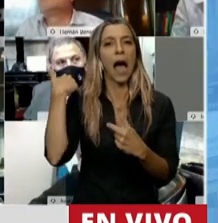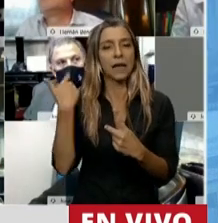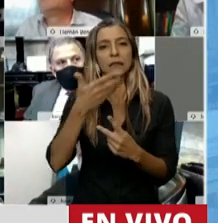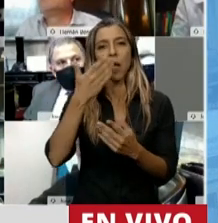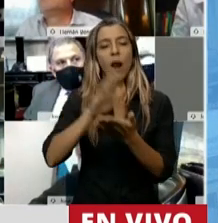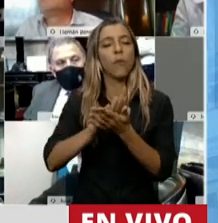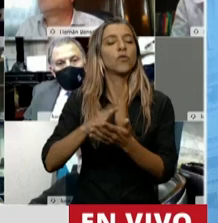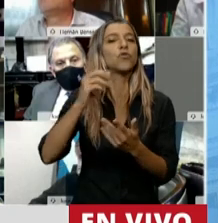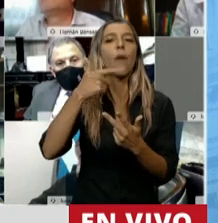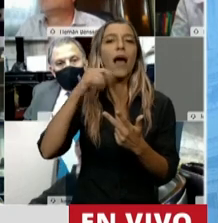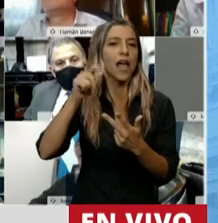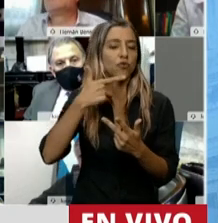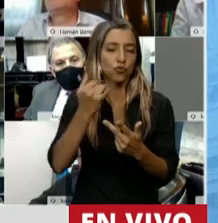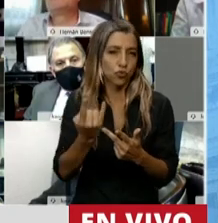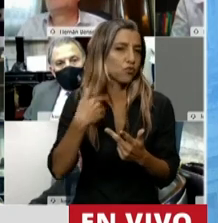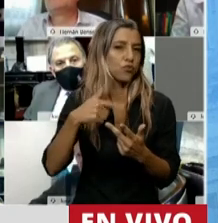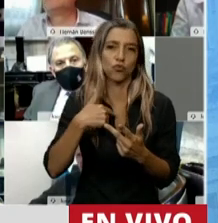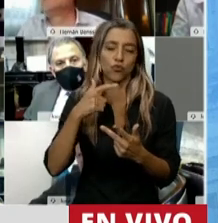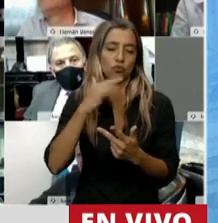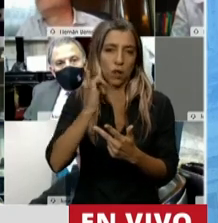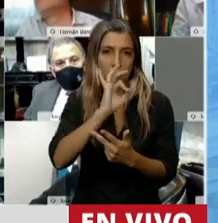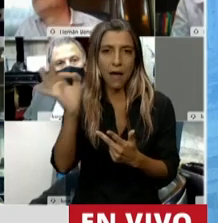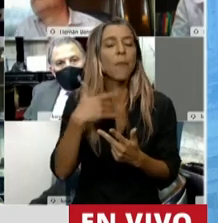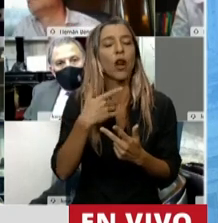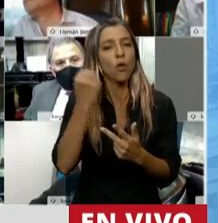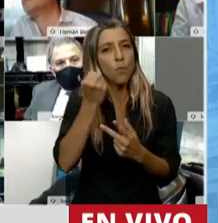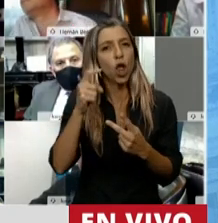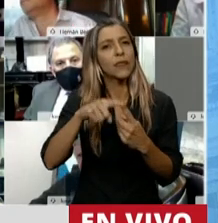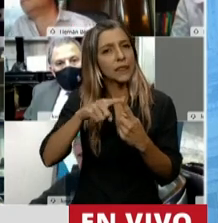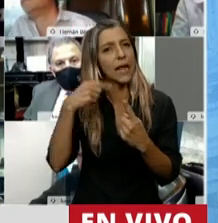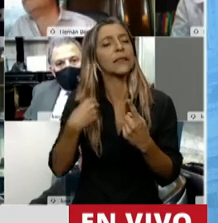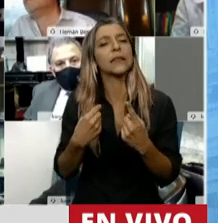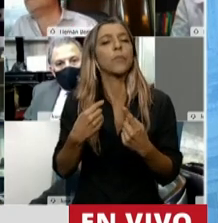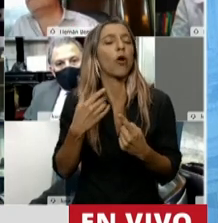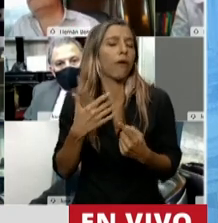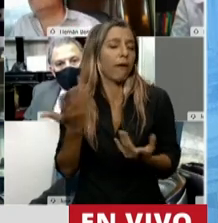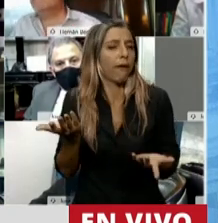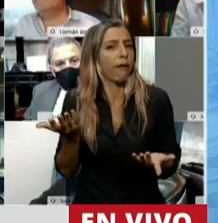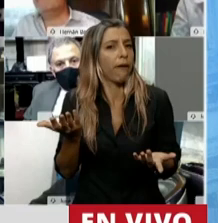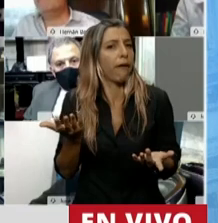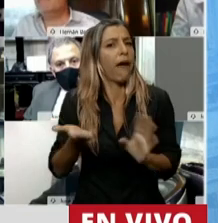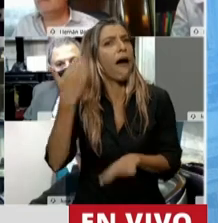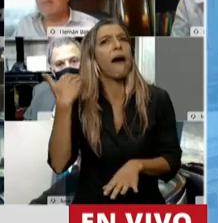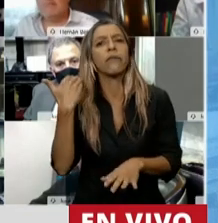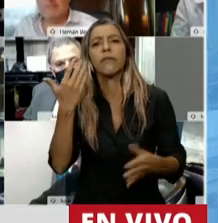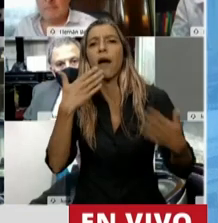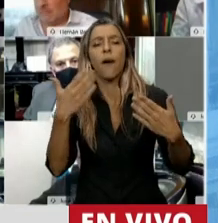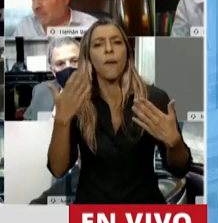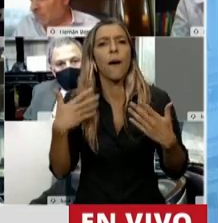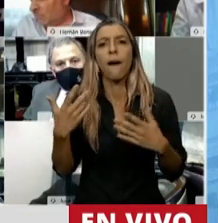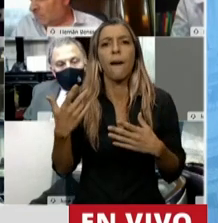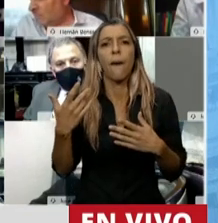bueno que cada vez que se empieza a tocar un tema ambiental hable mucha gente. Eso no pasaba antes, todas las